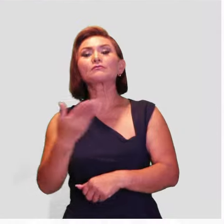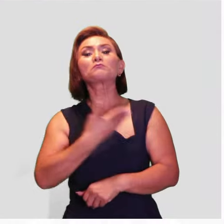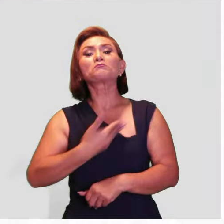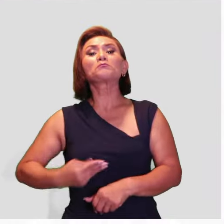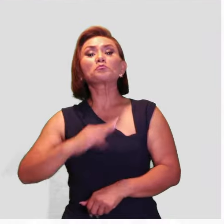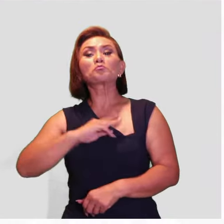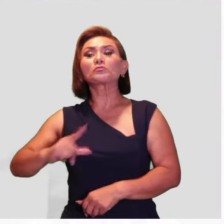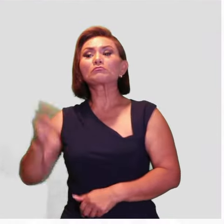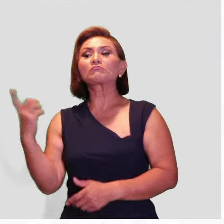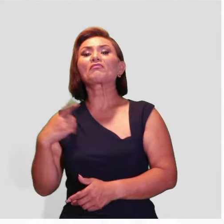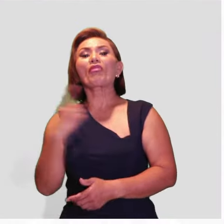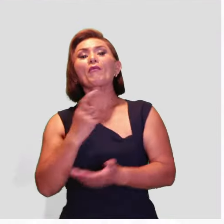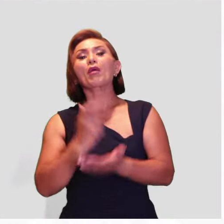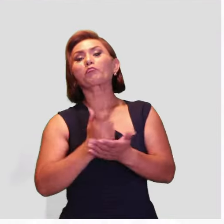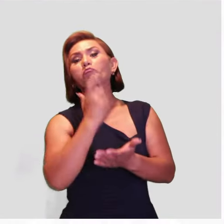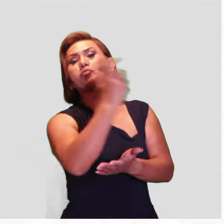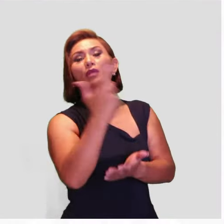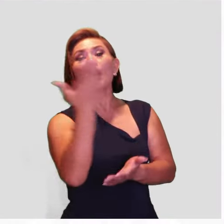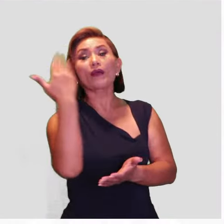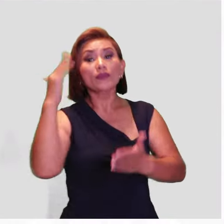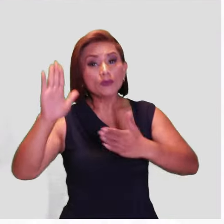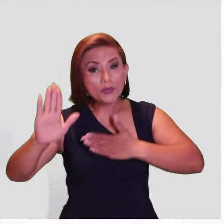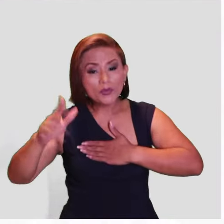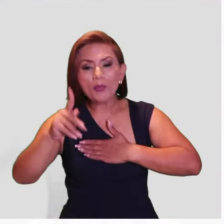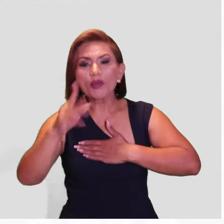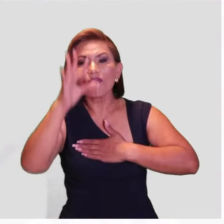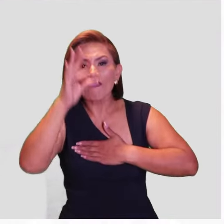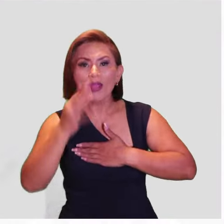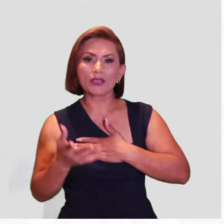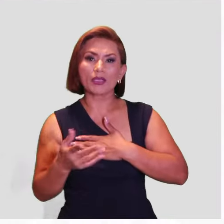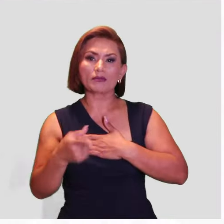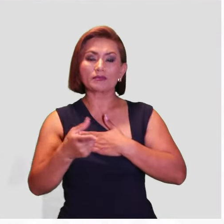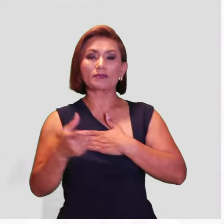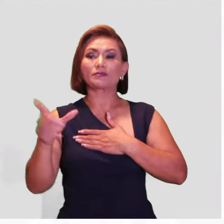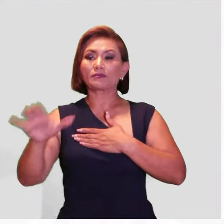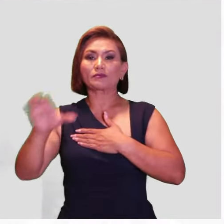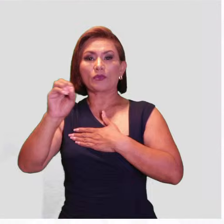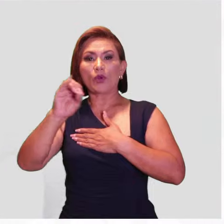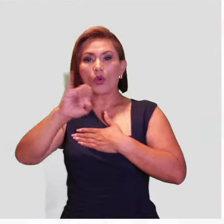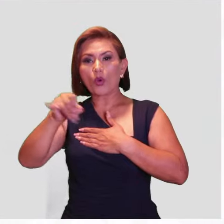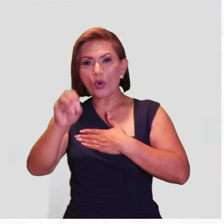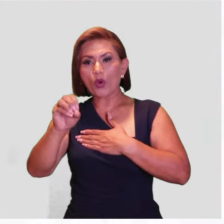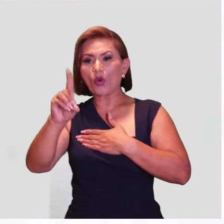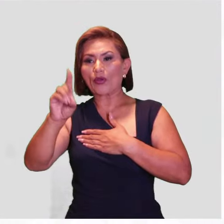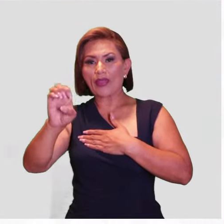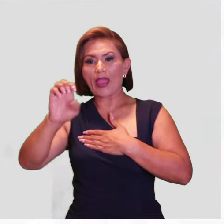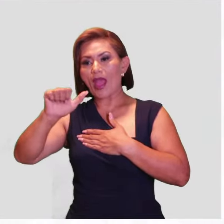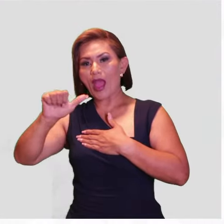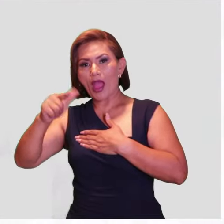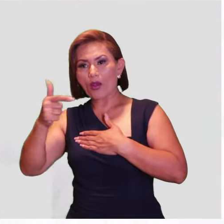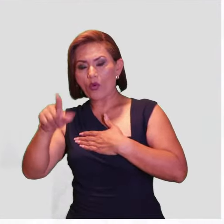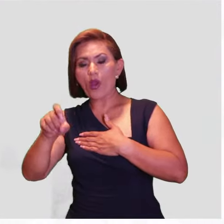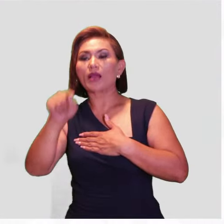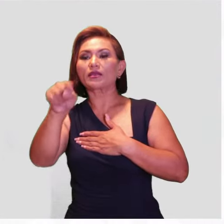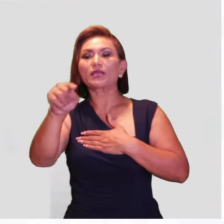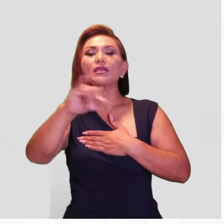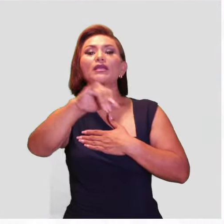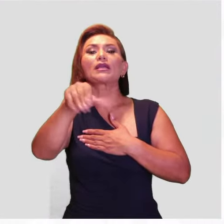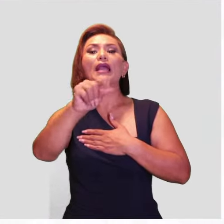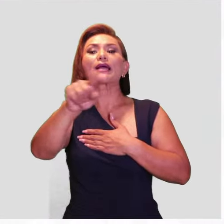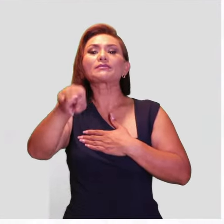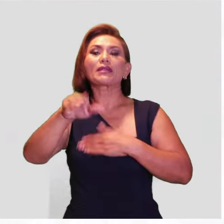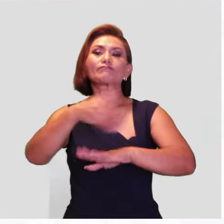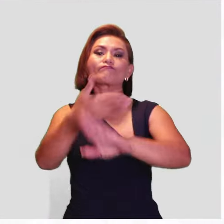planta tratadora que no está funcionando, que se prometió, y que afecta además a Ojo de Agua y también al Jazmín. Peor aún, San Juan del Río tiene un rezago